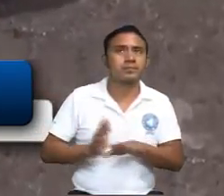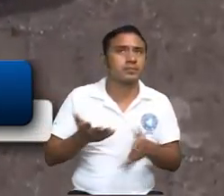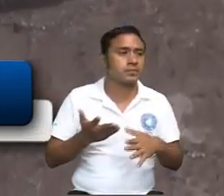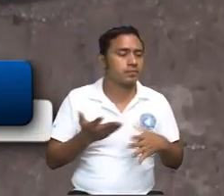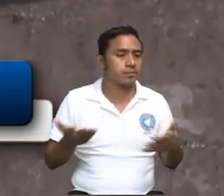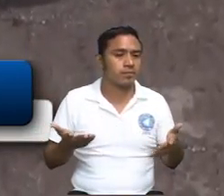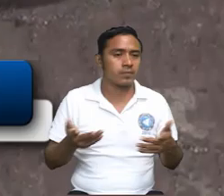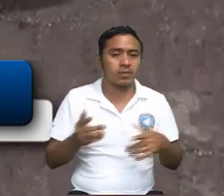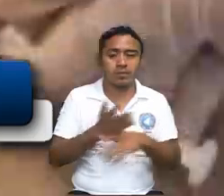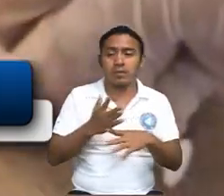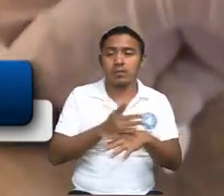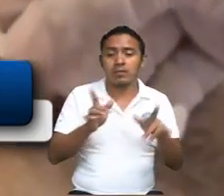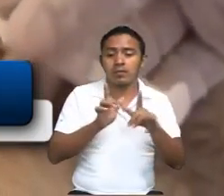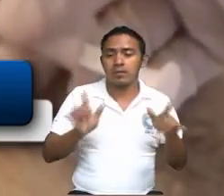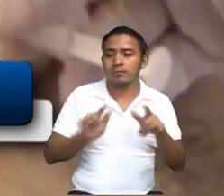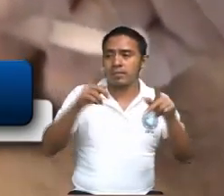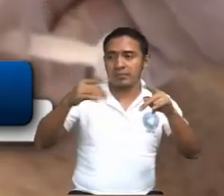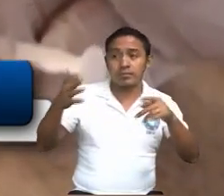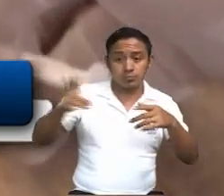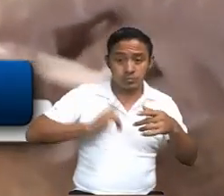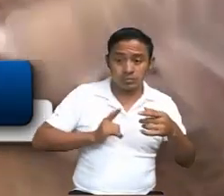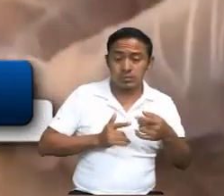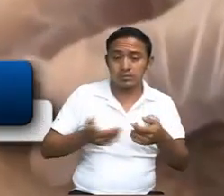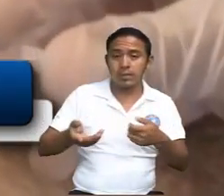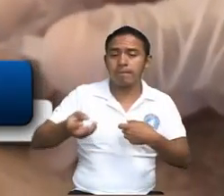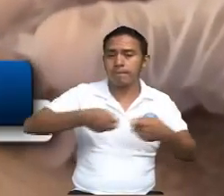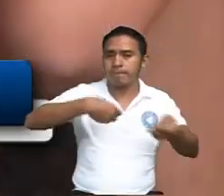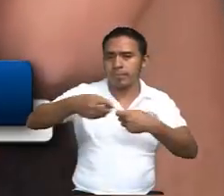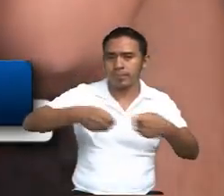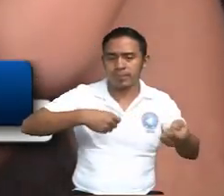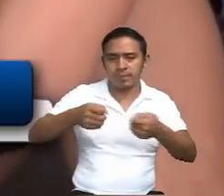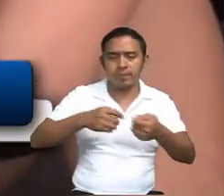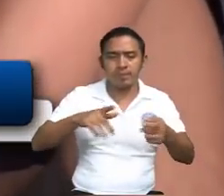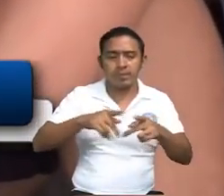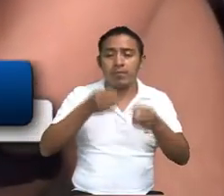puntos clave, como son las personas que tienen pulpería o